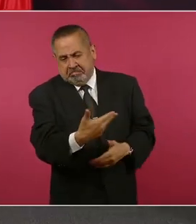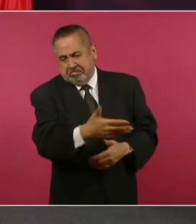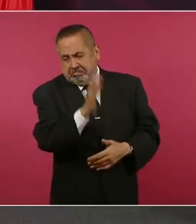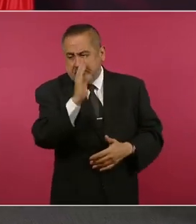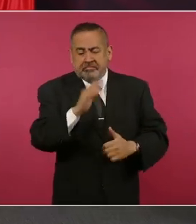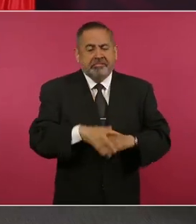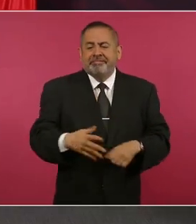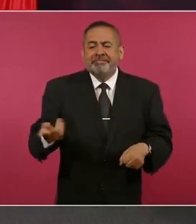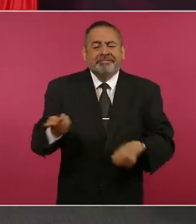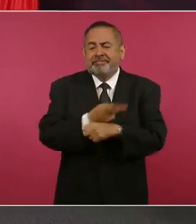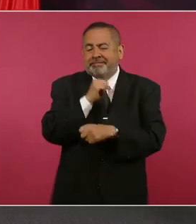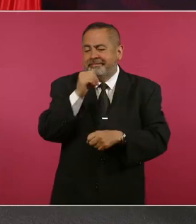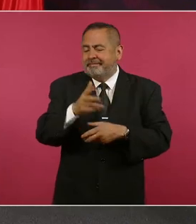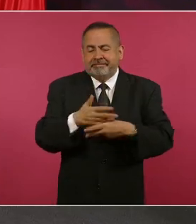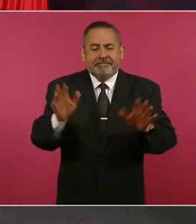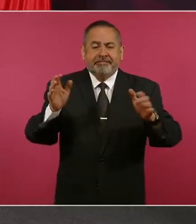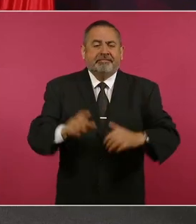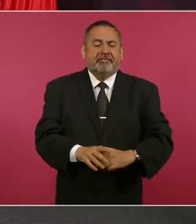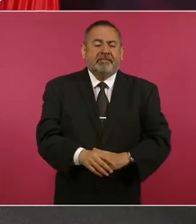No pasa nada.